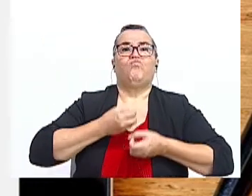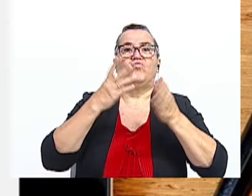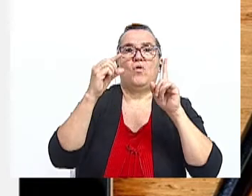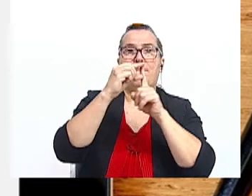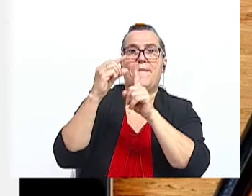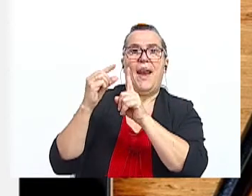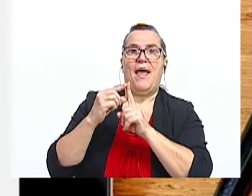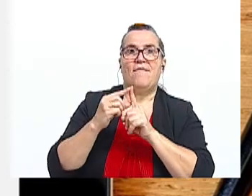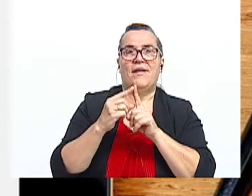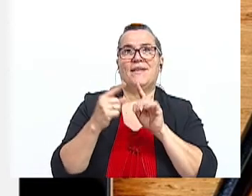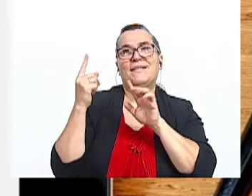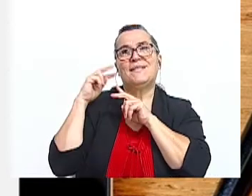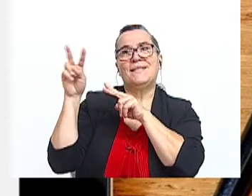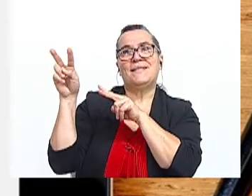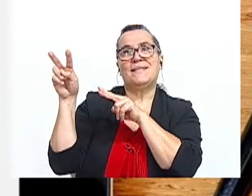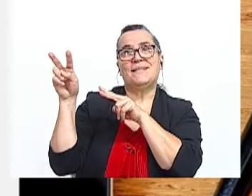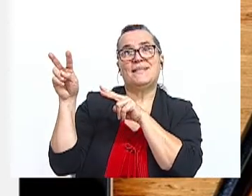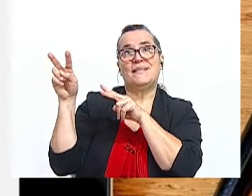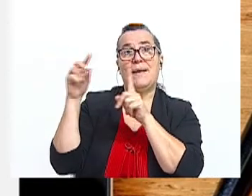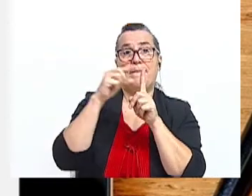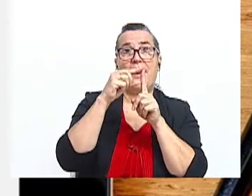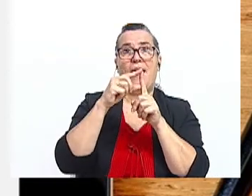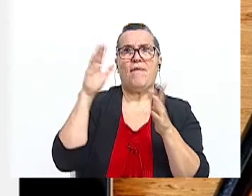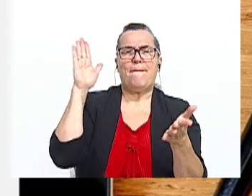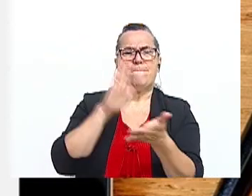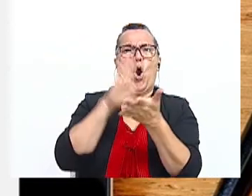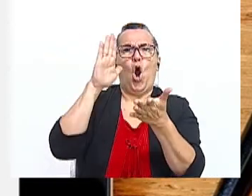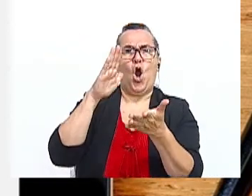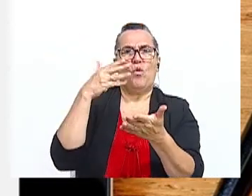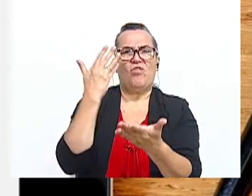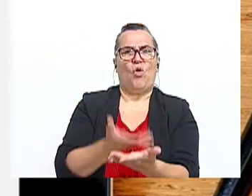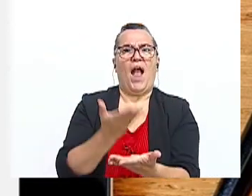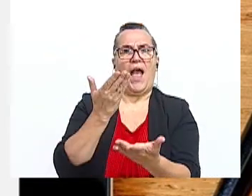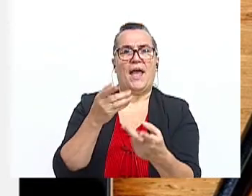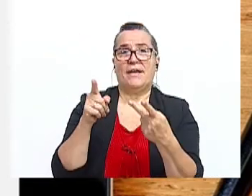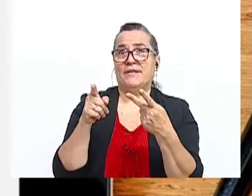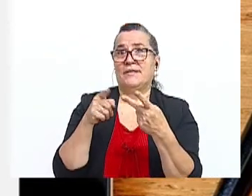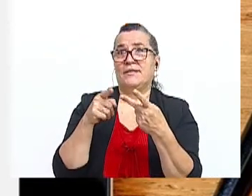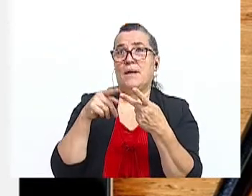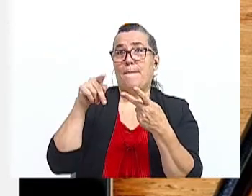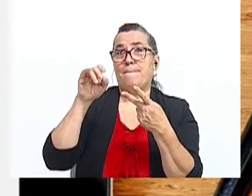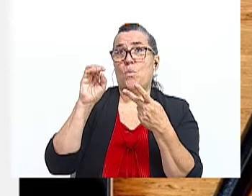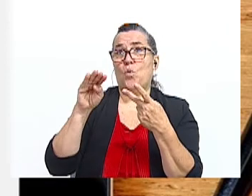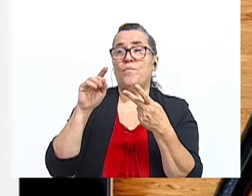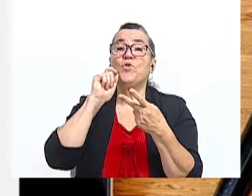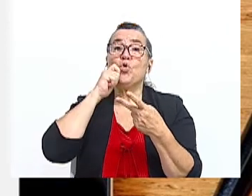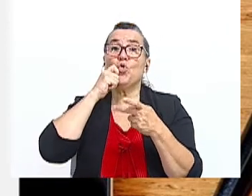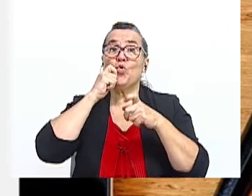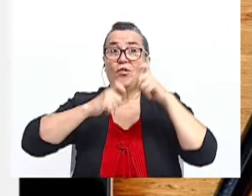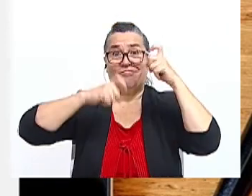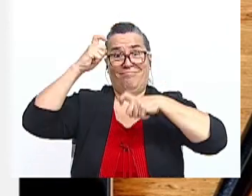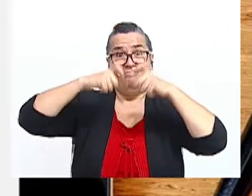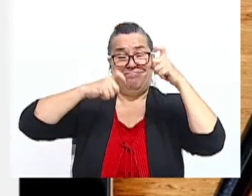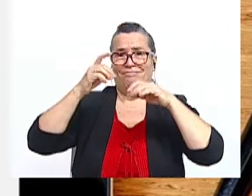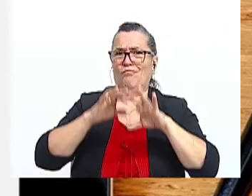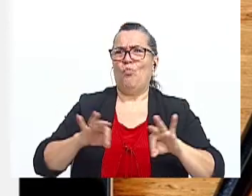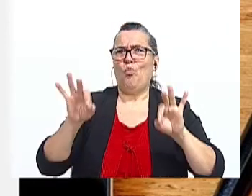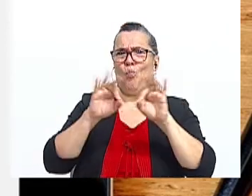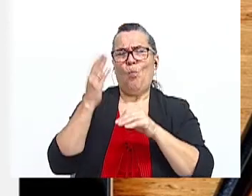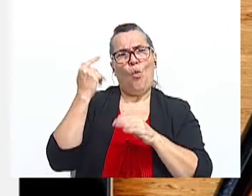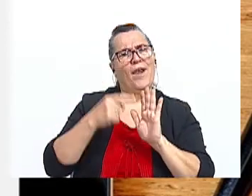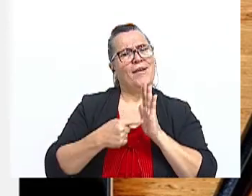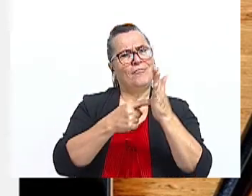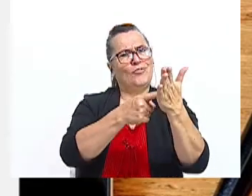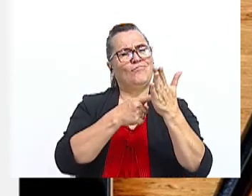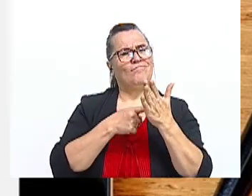sonidos. Por ejemplo, cuando un objeto se cae, ¡pum! Tenemos también el código gestual, que es muy importante porque nos